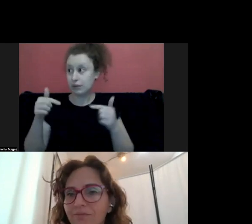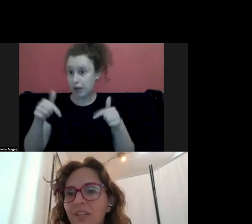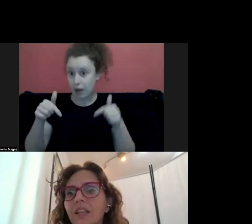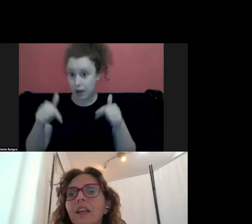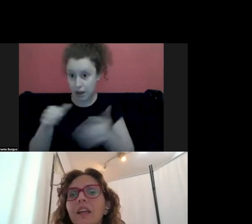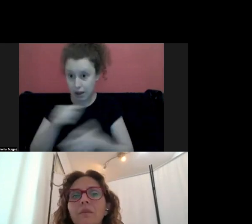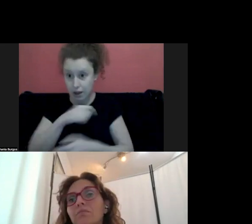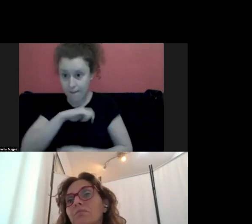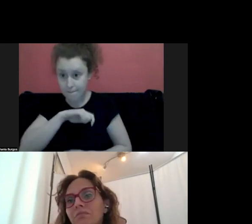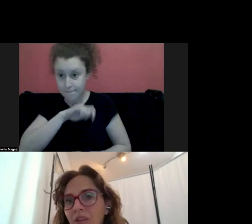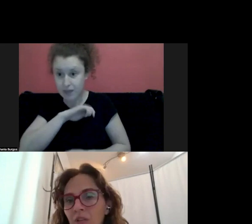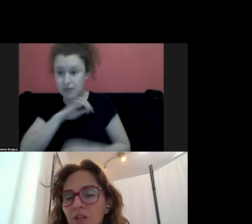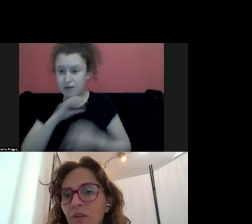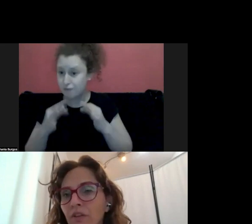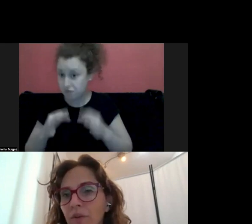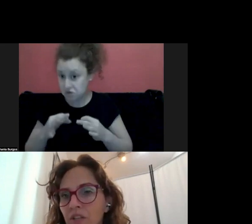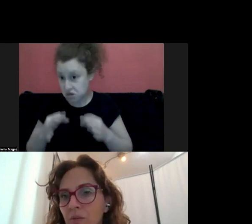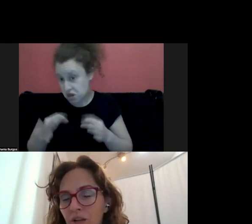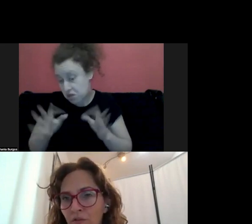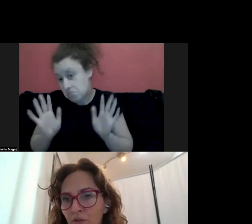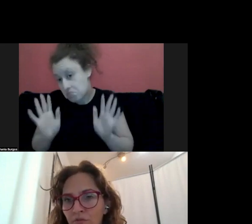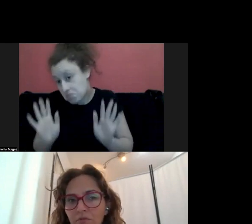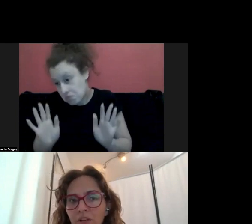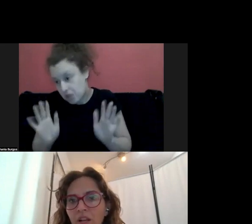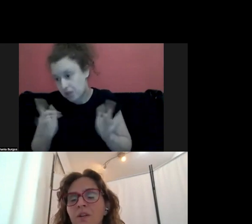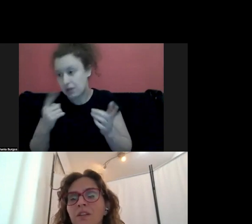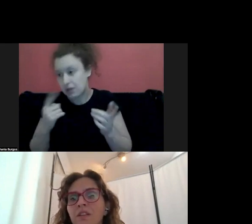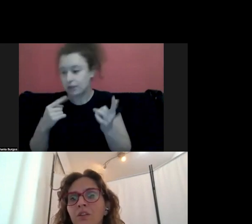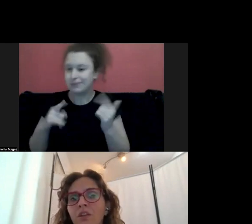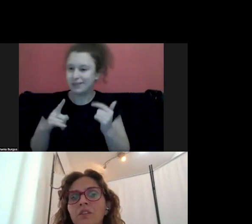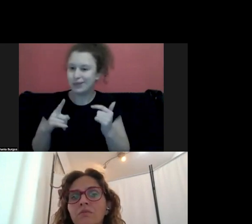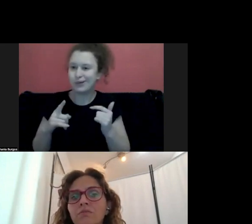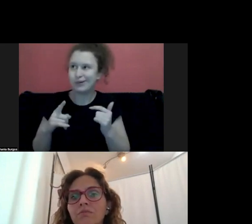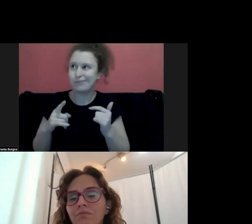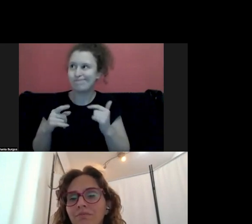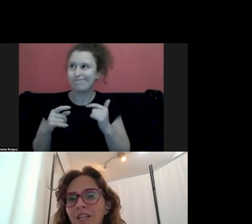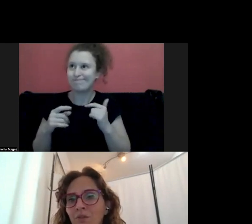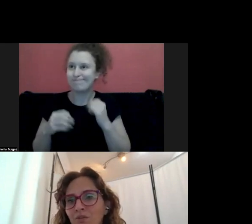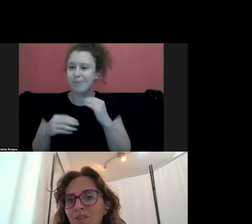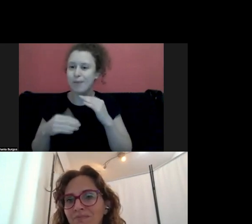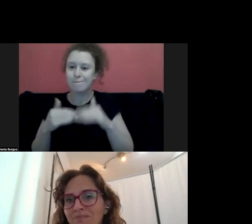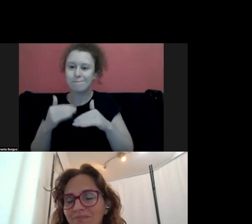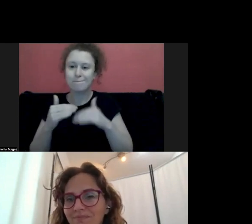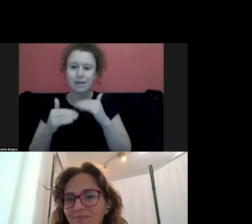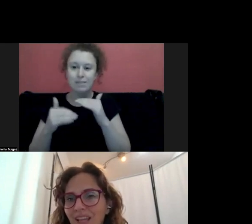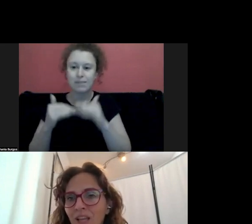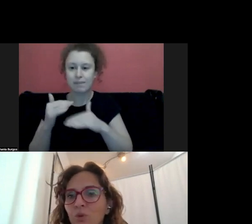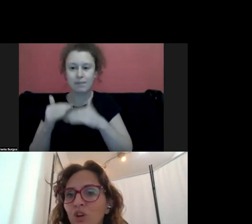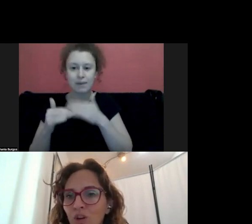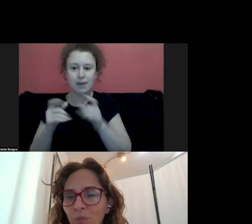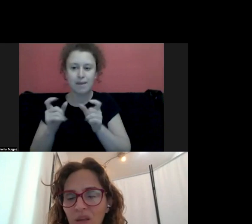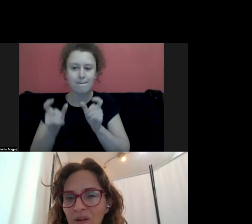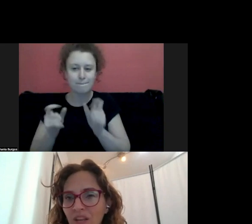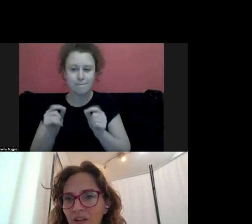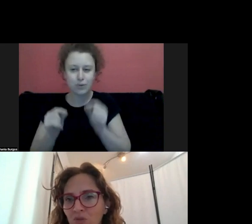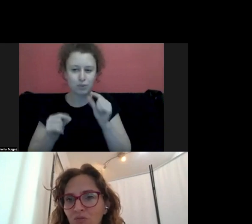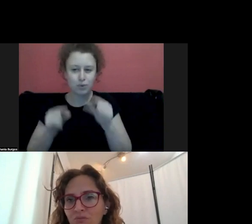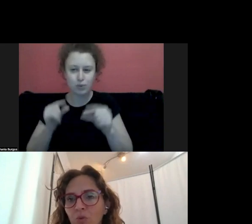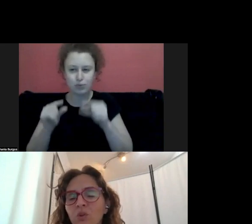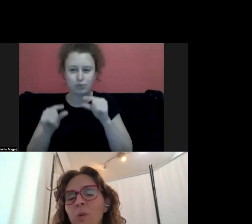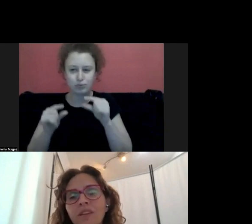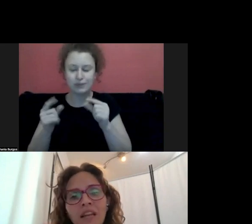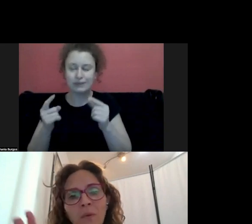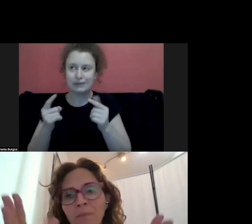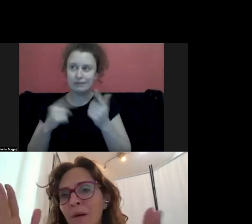mejorar. Es una situación de discriminación realmente. Entonces, claro, a tu hijo no le puede pasar esto.